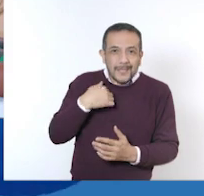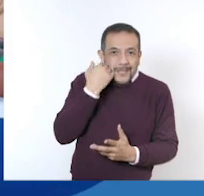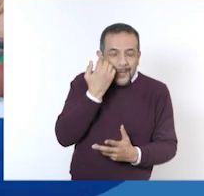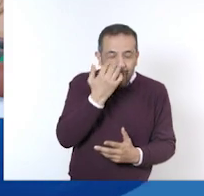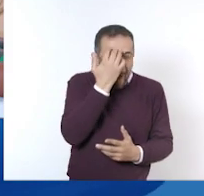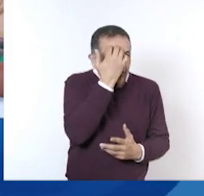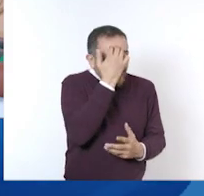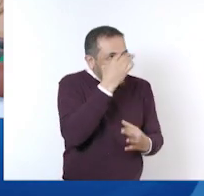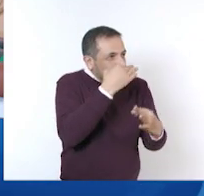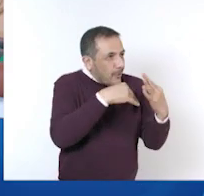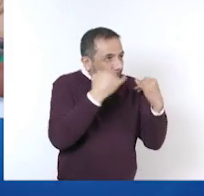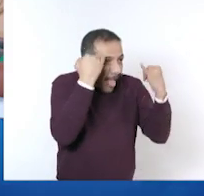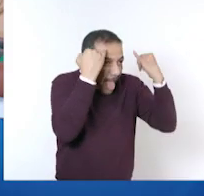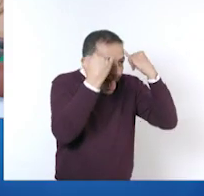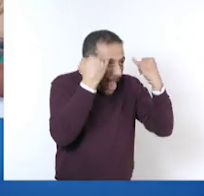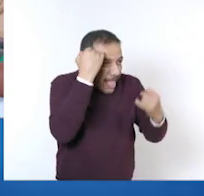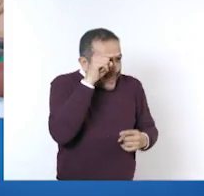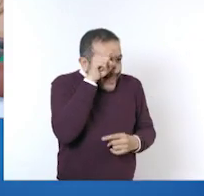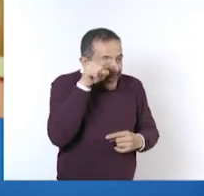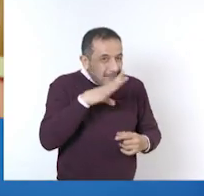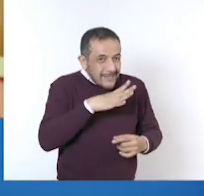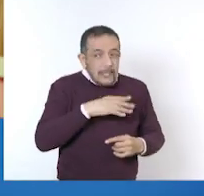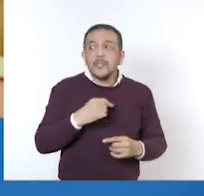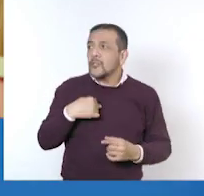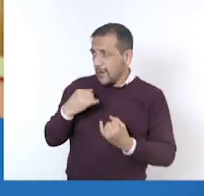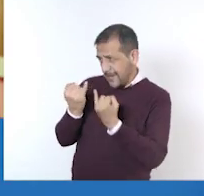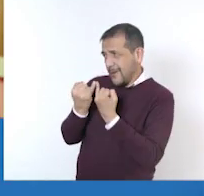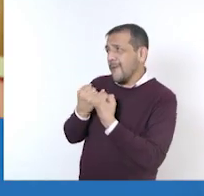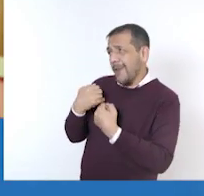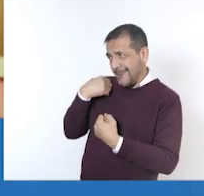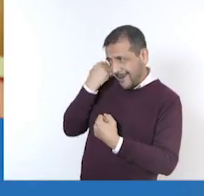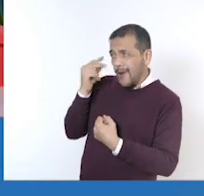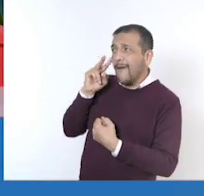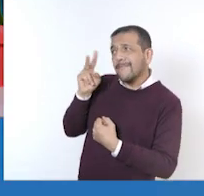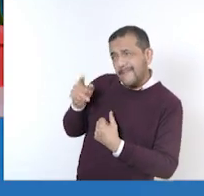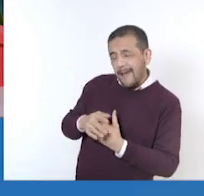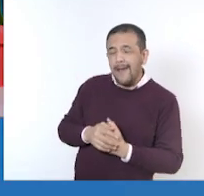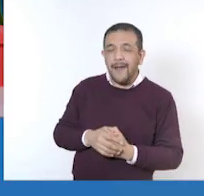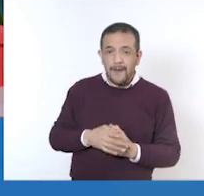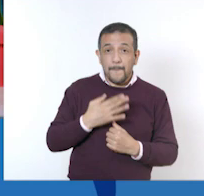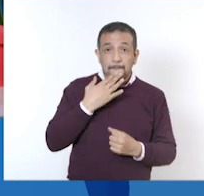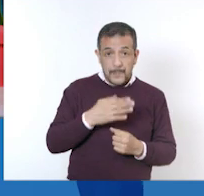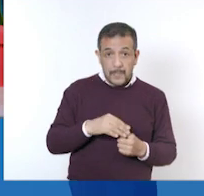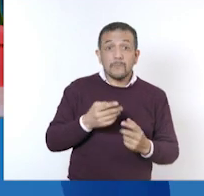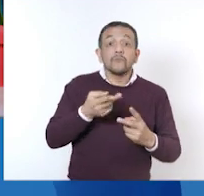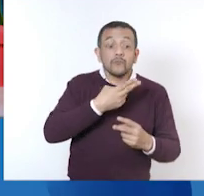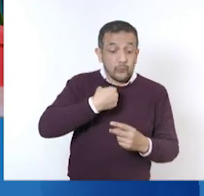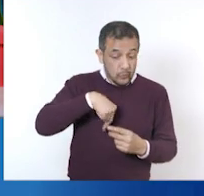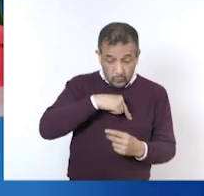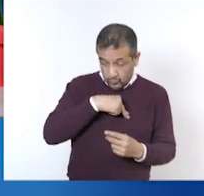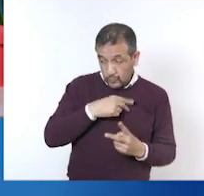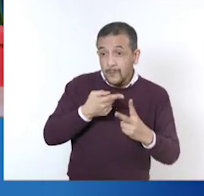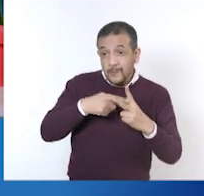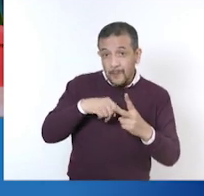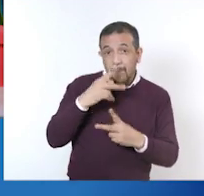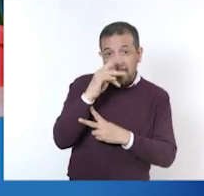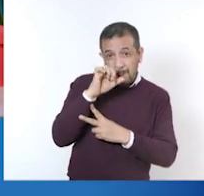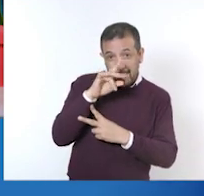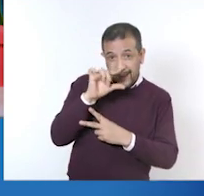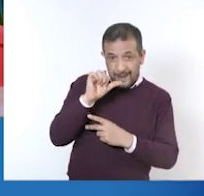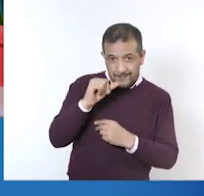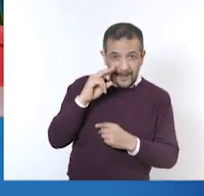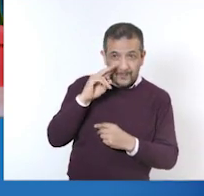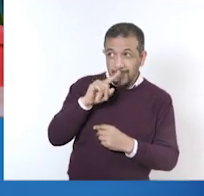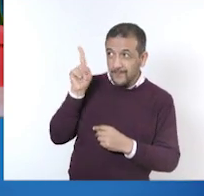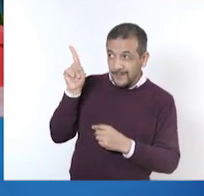Ya quiero conocer todas las ideas que han tenido. Sí, yo también quiero. Bueno, ¿qué les parece si comenzamos por el de